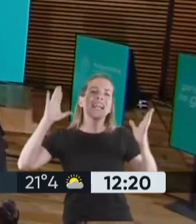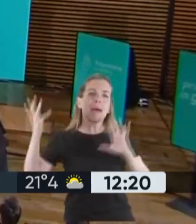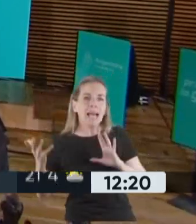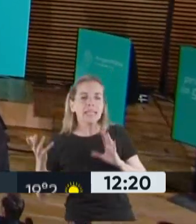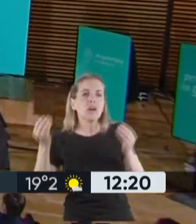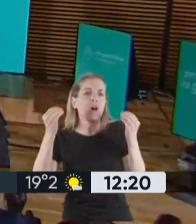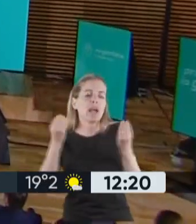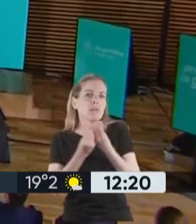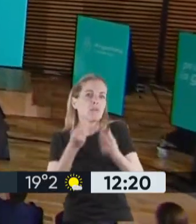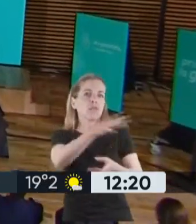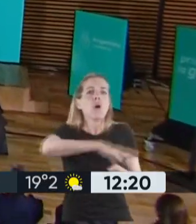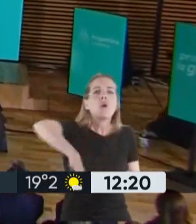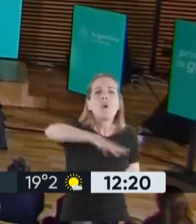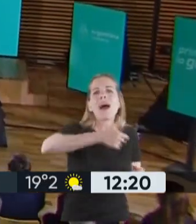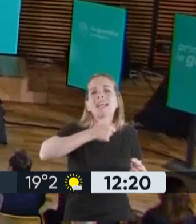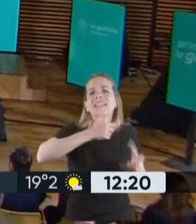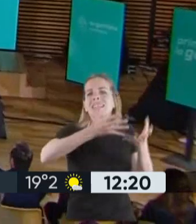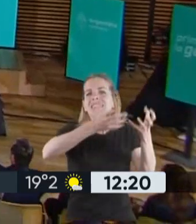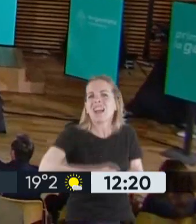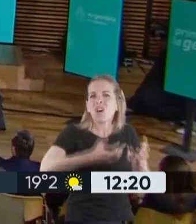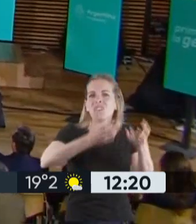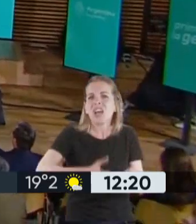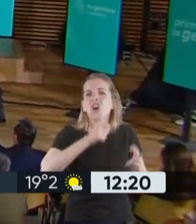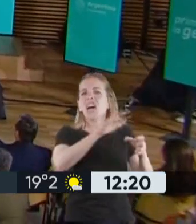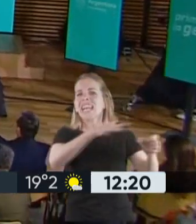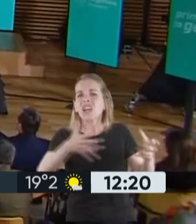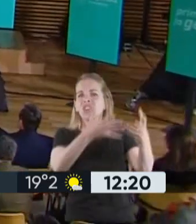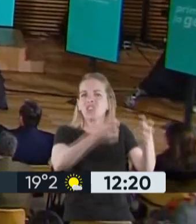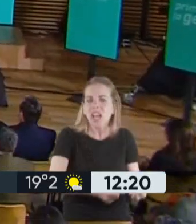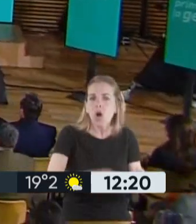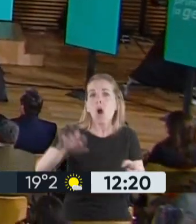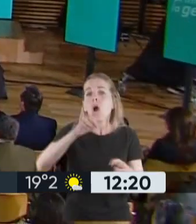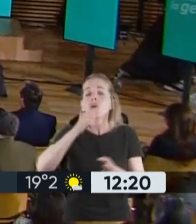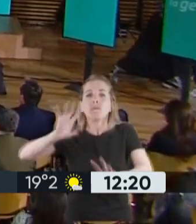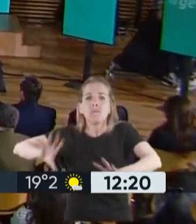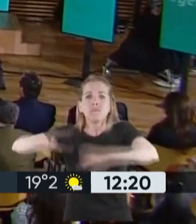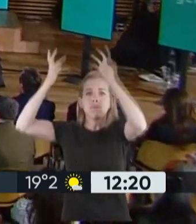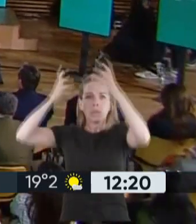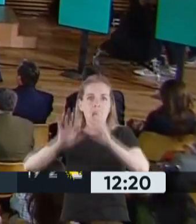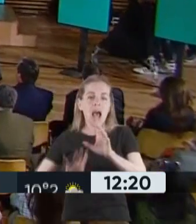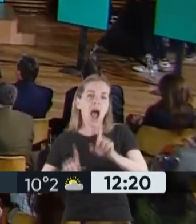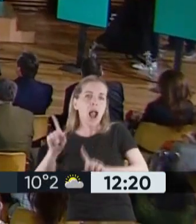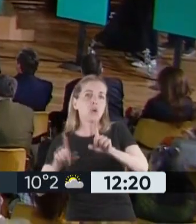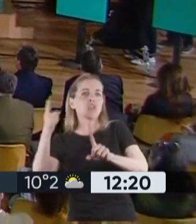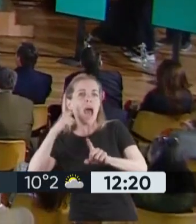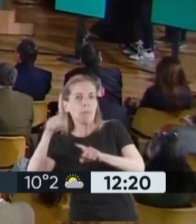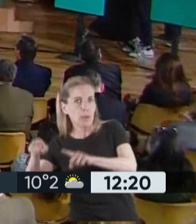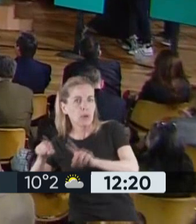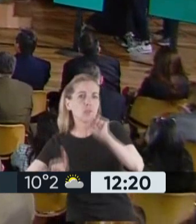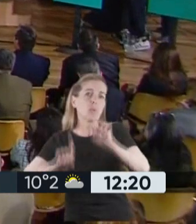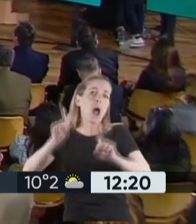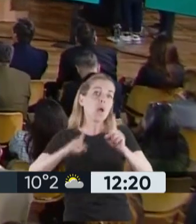enormes sequías que se ven, los incendios que se producen naturalmente, otros los produce la mano del hombre, pero muchos se producen